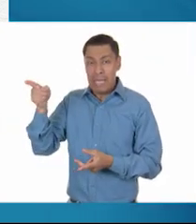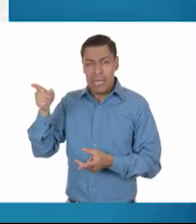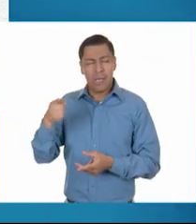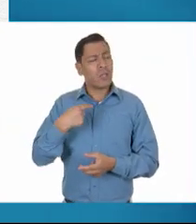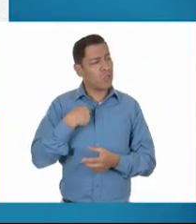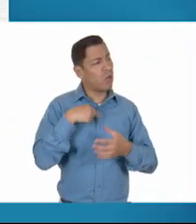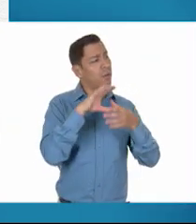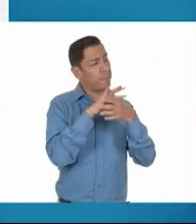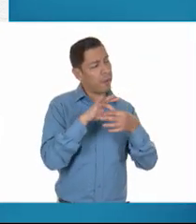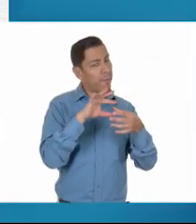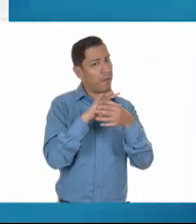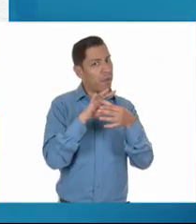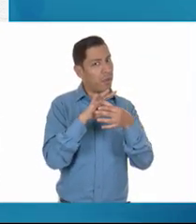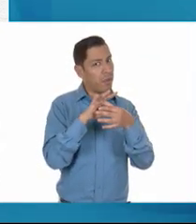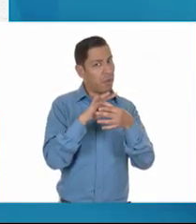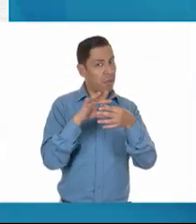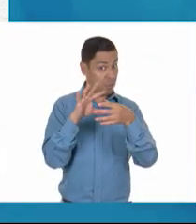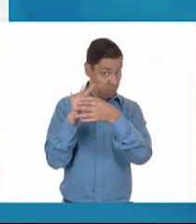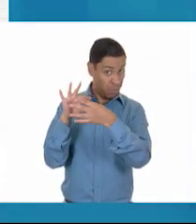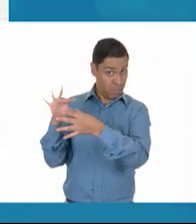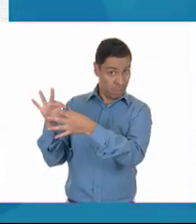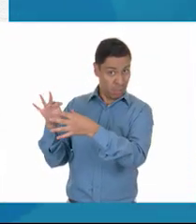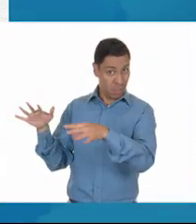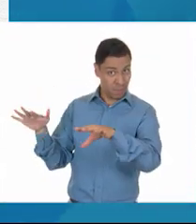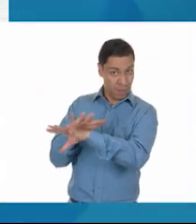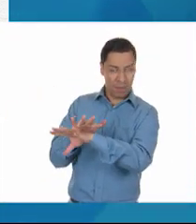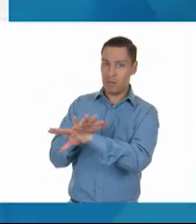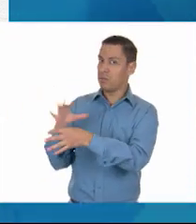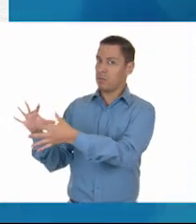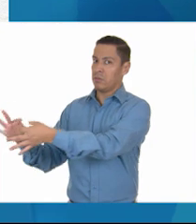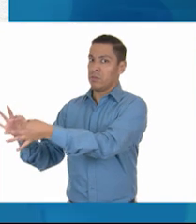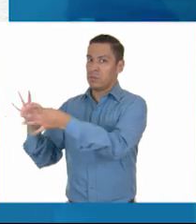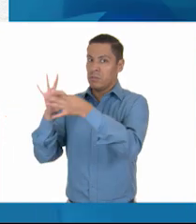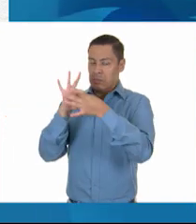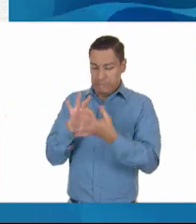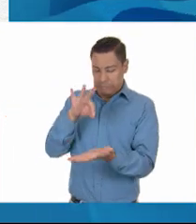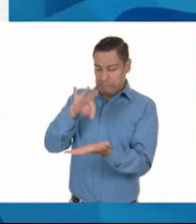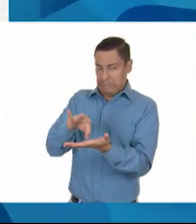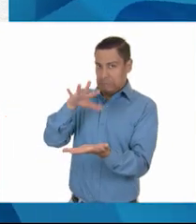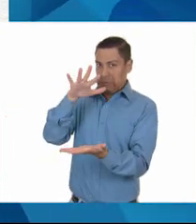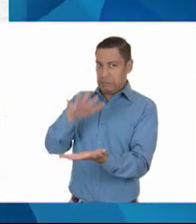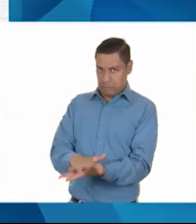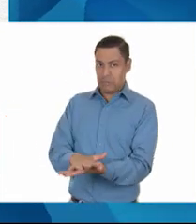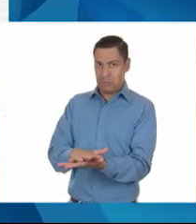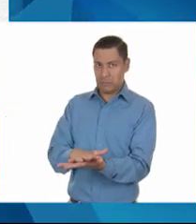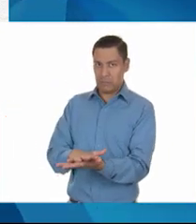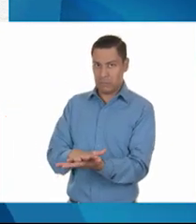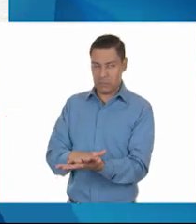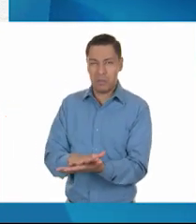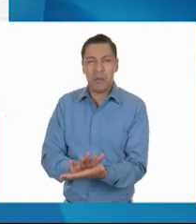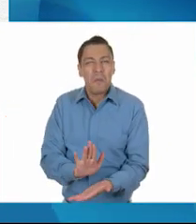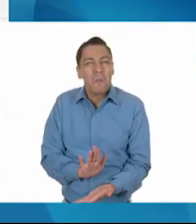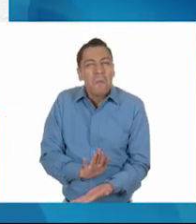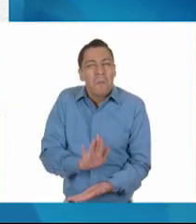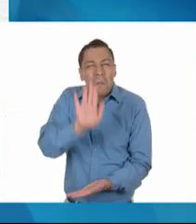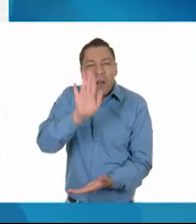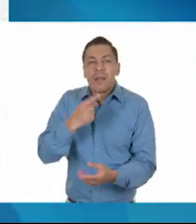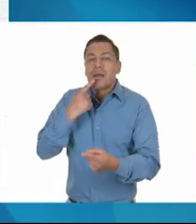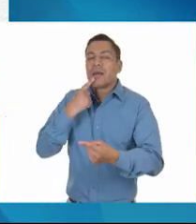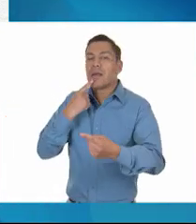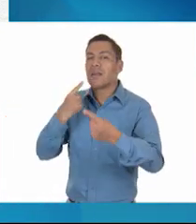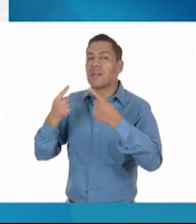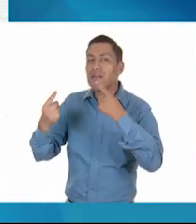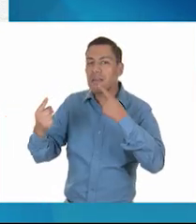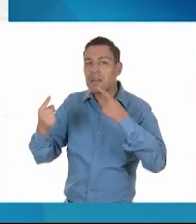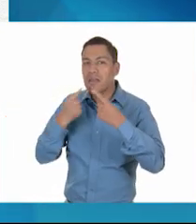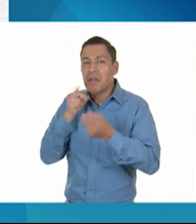así como las respuestas que éste dio. se escribe en primera persona. Es decir, como si estuvieran dialogando